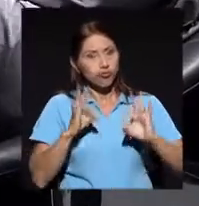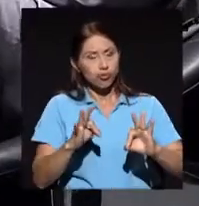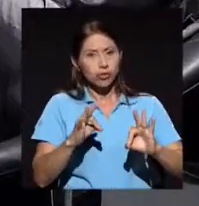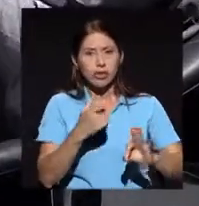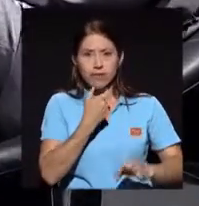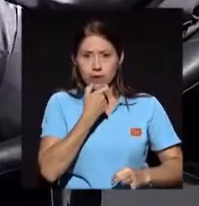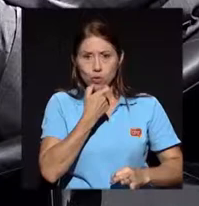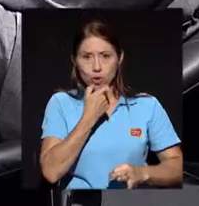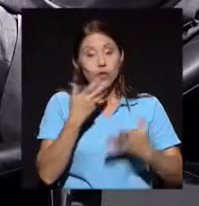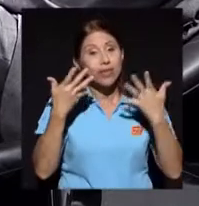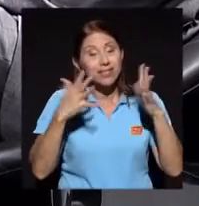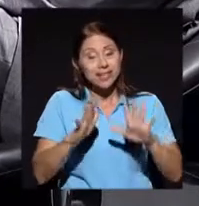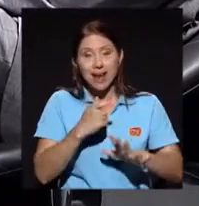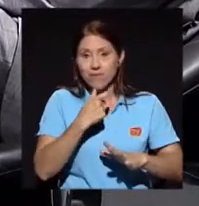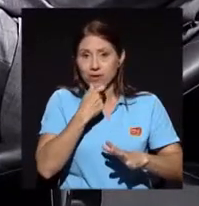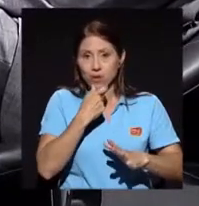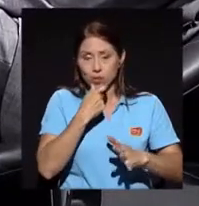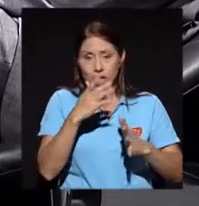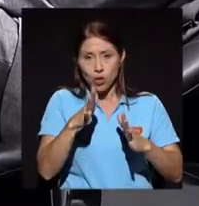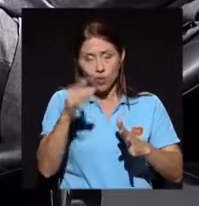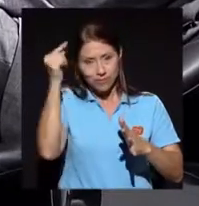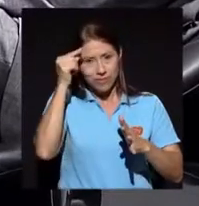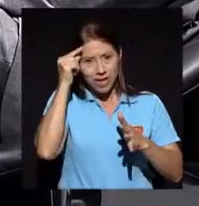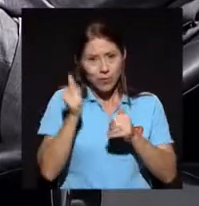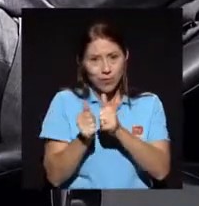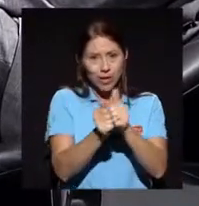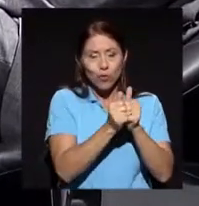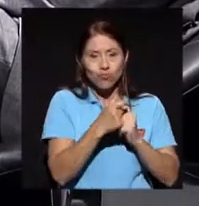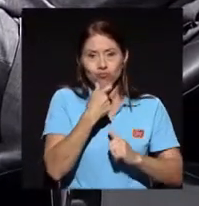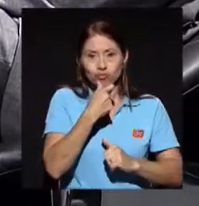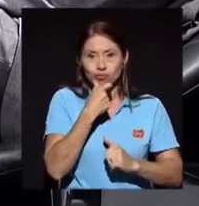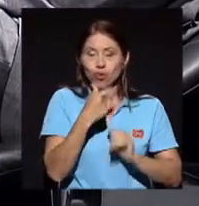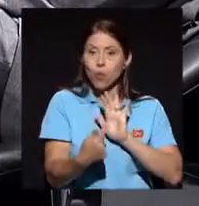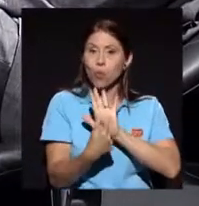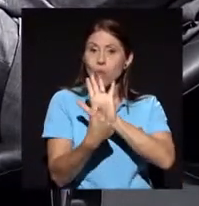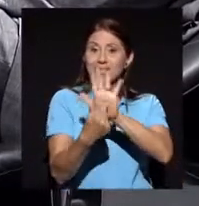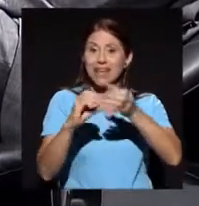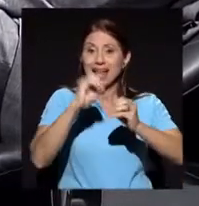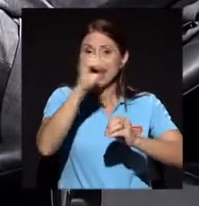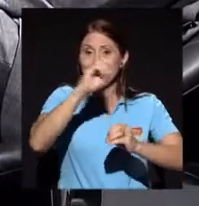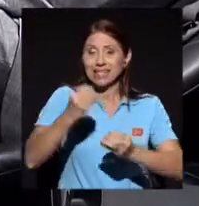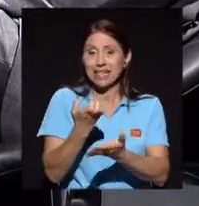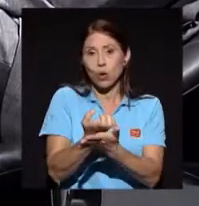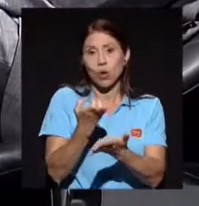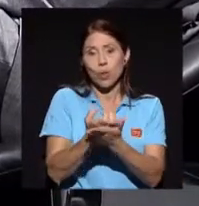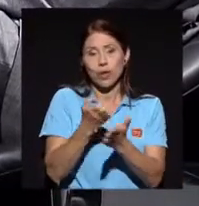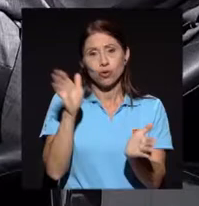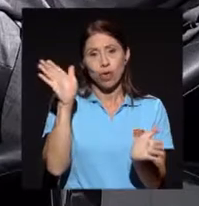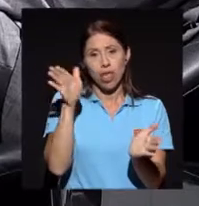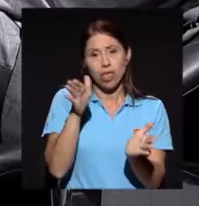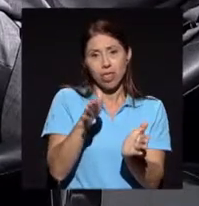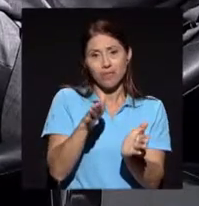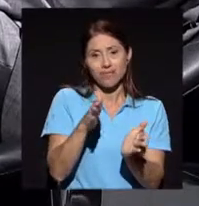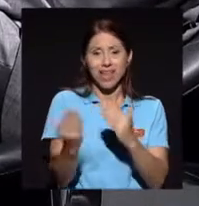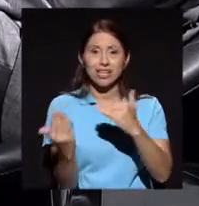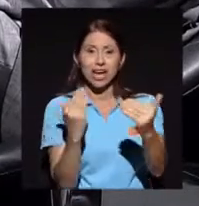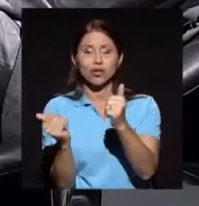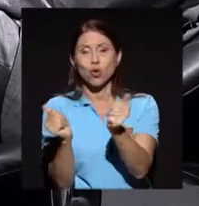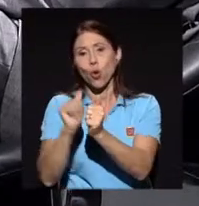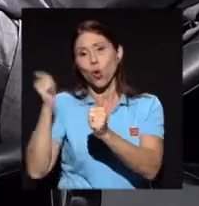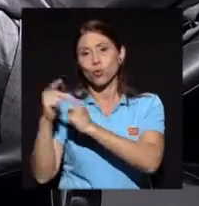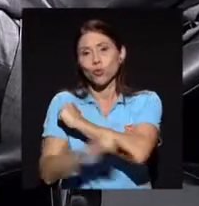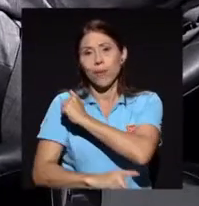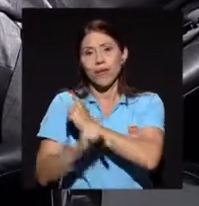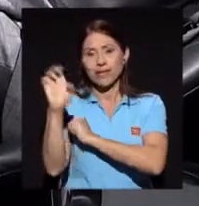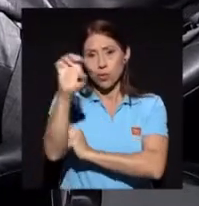el reino unido pues muestra índices económicos bastante desfavorables en cuanto a crecimiento en relación con el resto de europa que